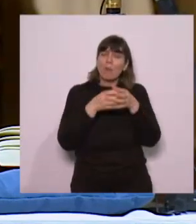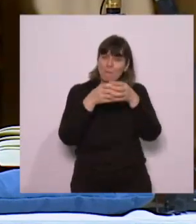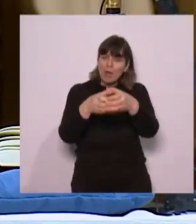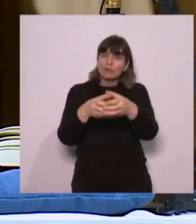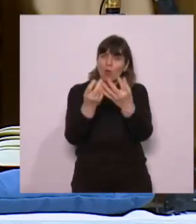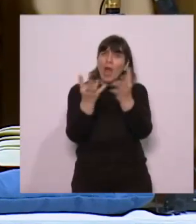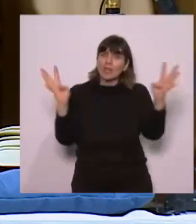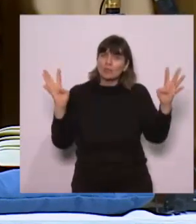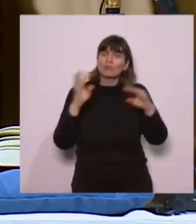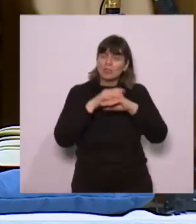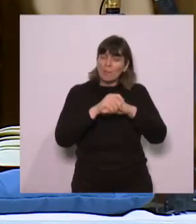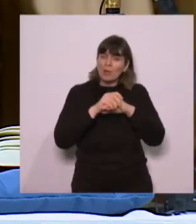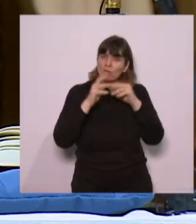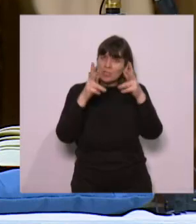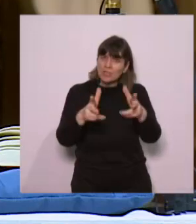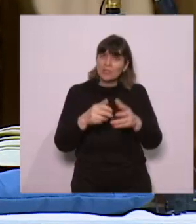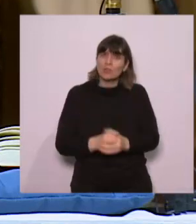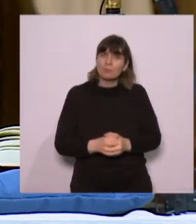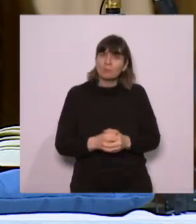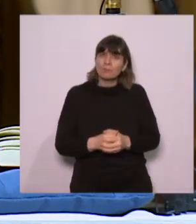sus discípulos, diciendo: